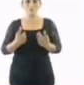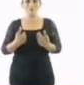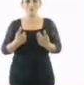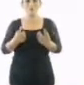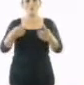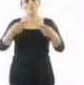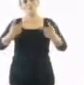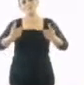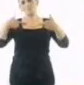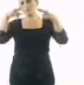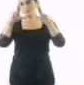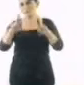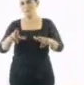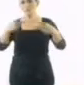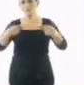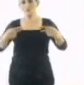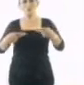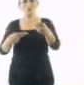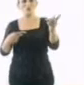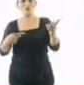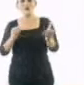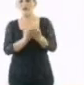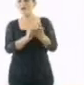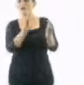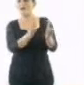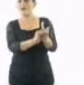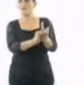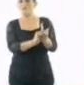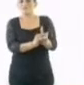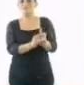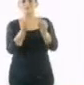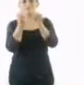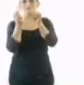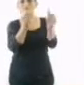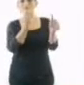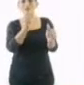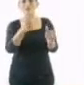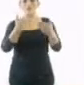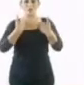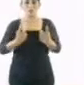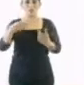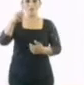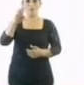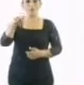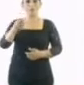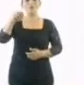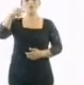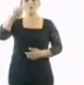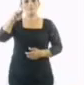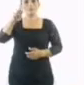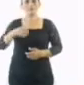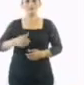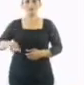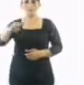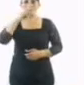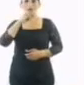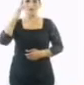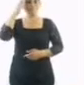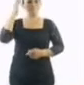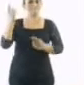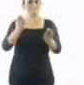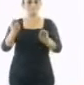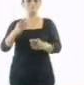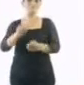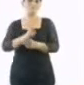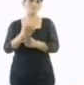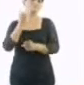Soy la voz de los que gritan y no son escuchados. Penélope Ramírez, madre, cabeza de familia,